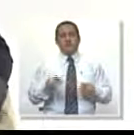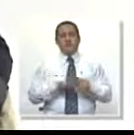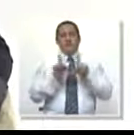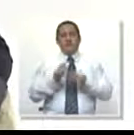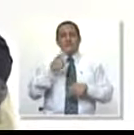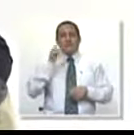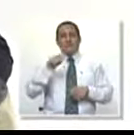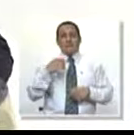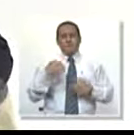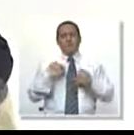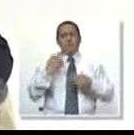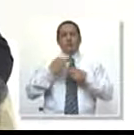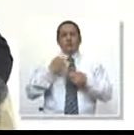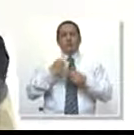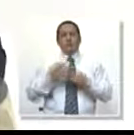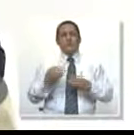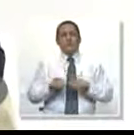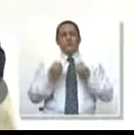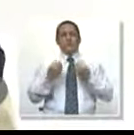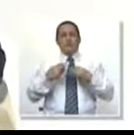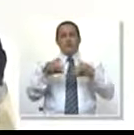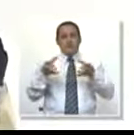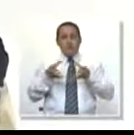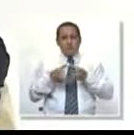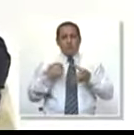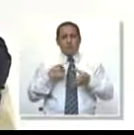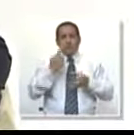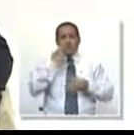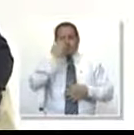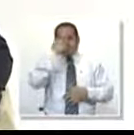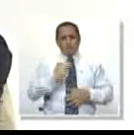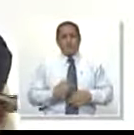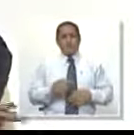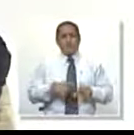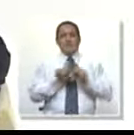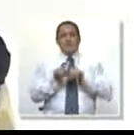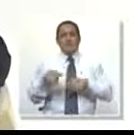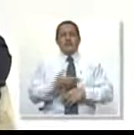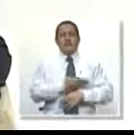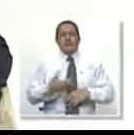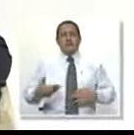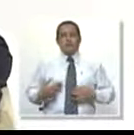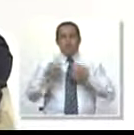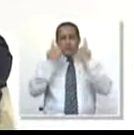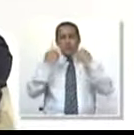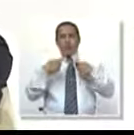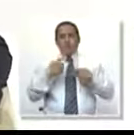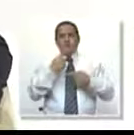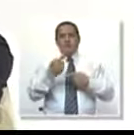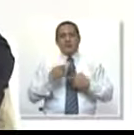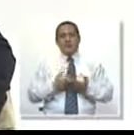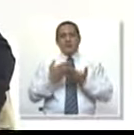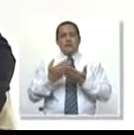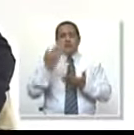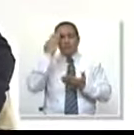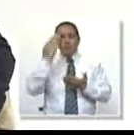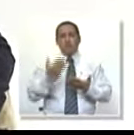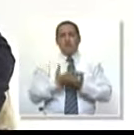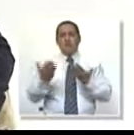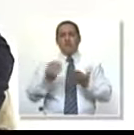necesitamos tener un nombre no solamente porque forma parte de nuestra identidad sino porque además el estado en la medida en que sepa dónde